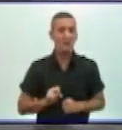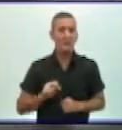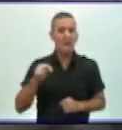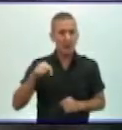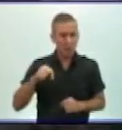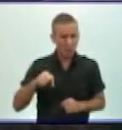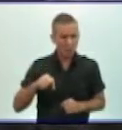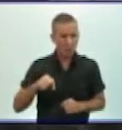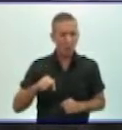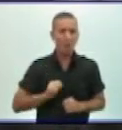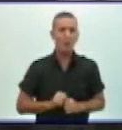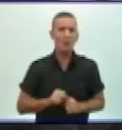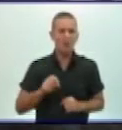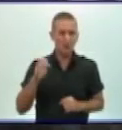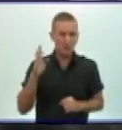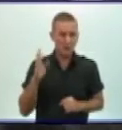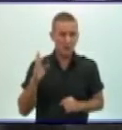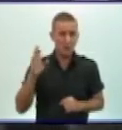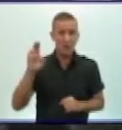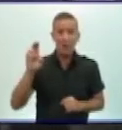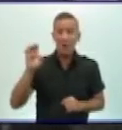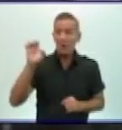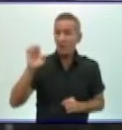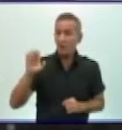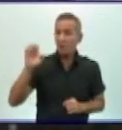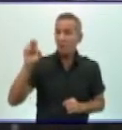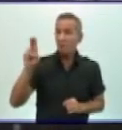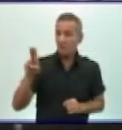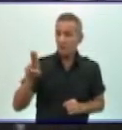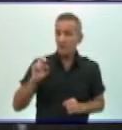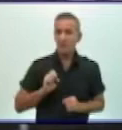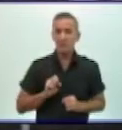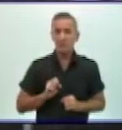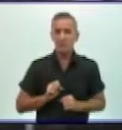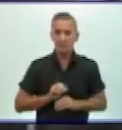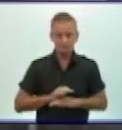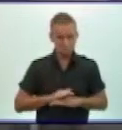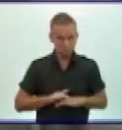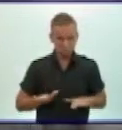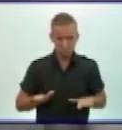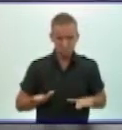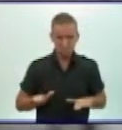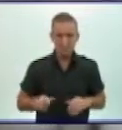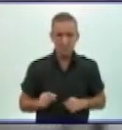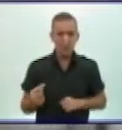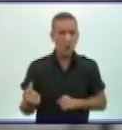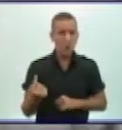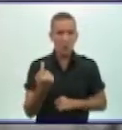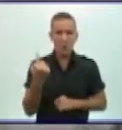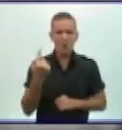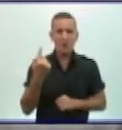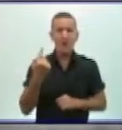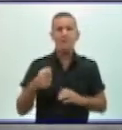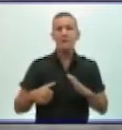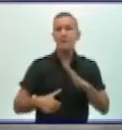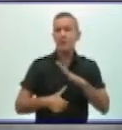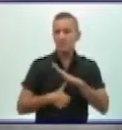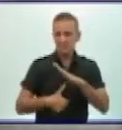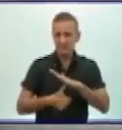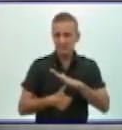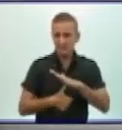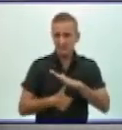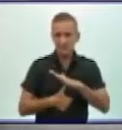y que es bueno aclarar que Julio Antonio Mella funda la FEU, pero no fue el primer presidente de la FEU. El primer presidente fue Felio